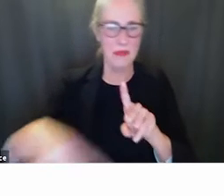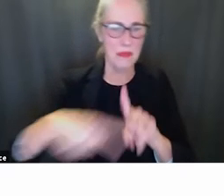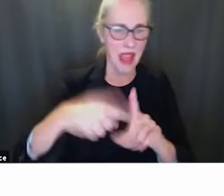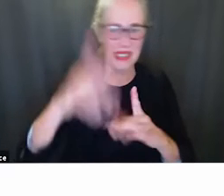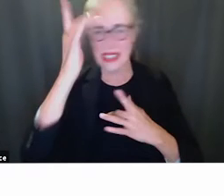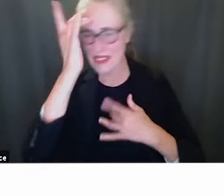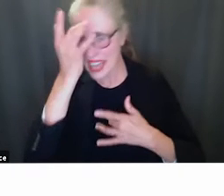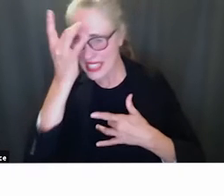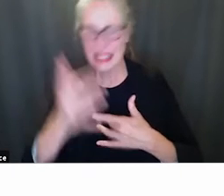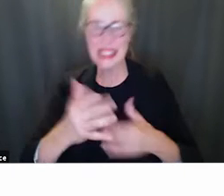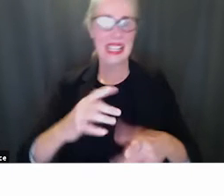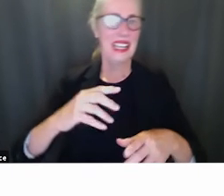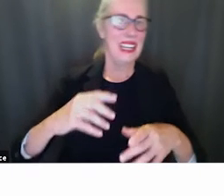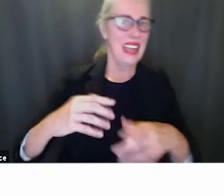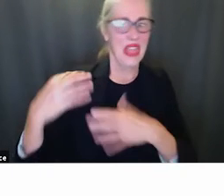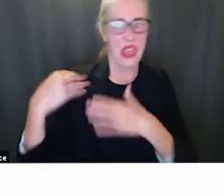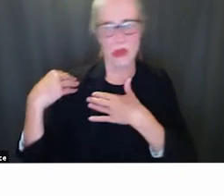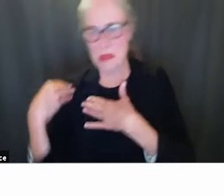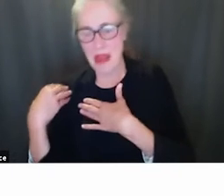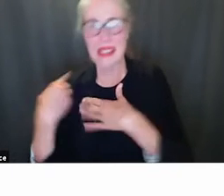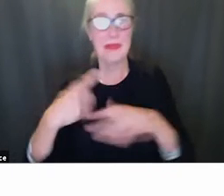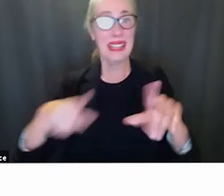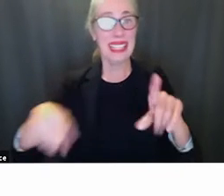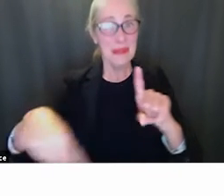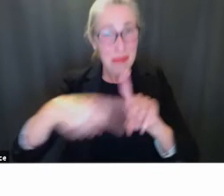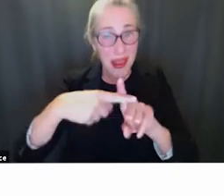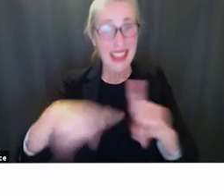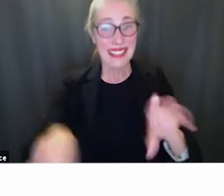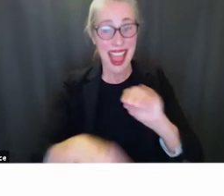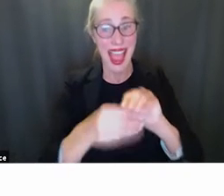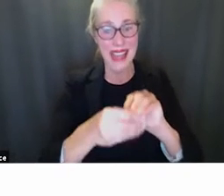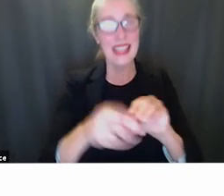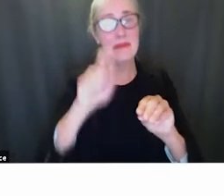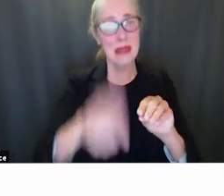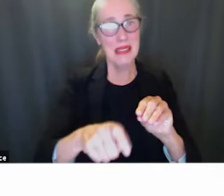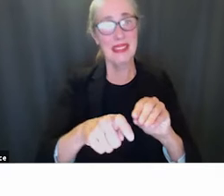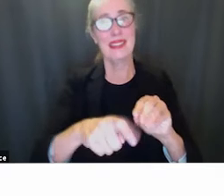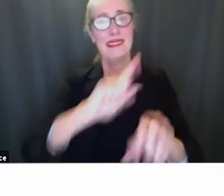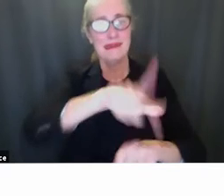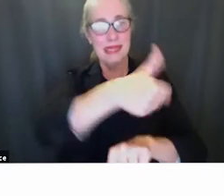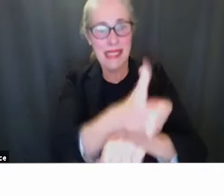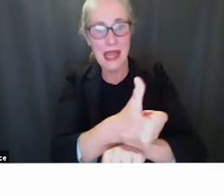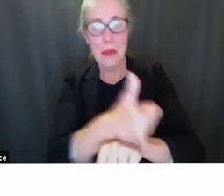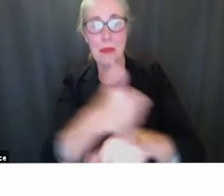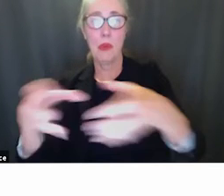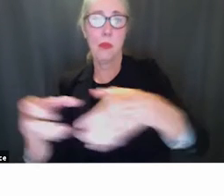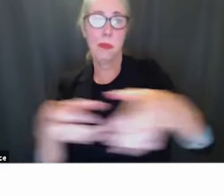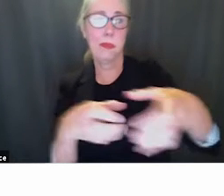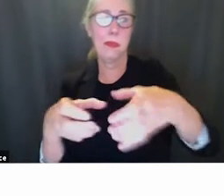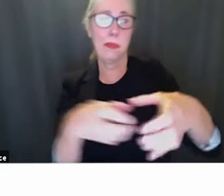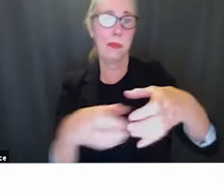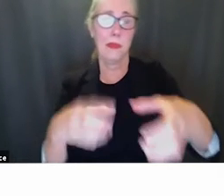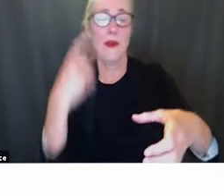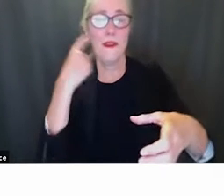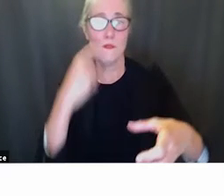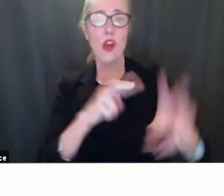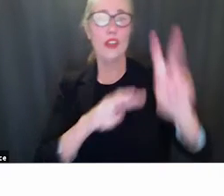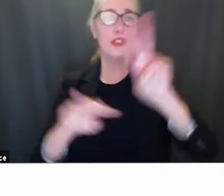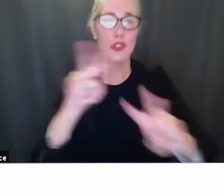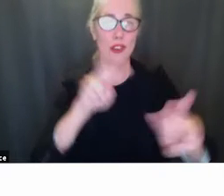con los casos positivos y desempeñando sus funciones regulares. Próxima diapositiva.